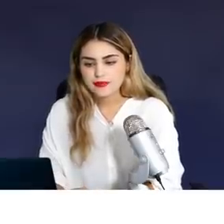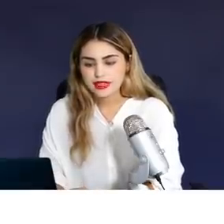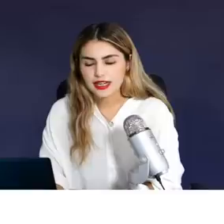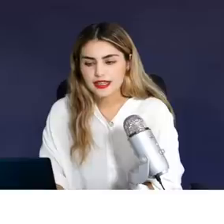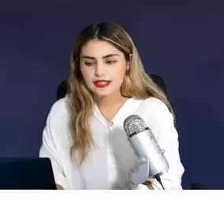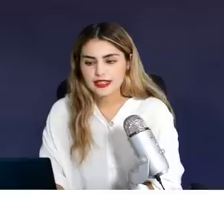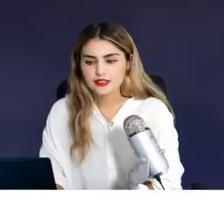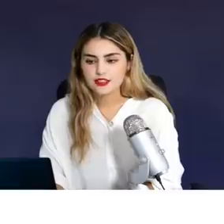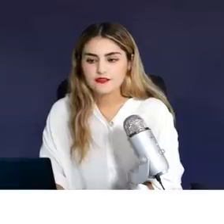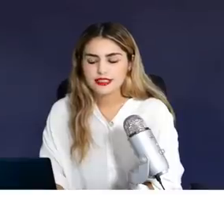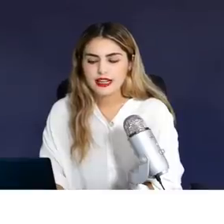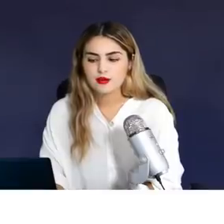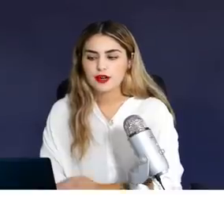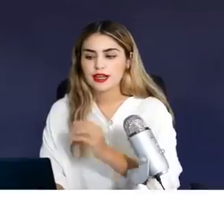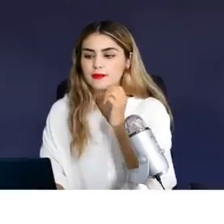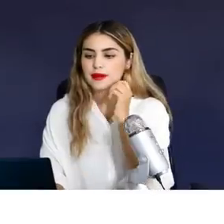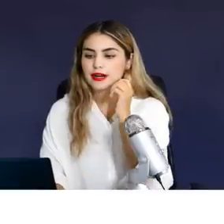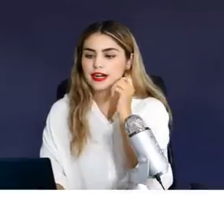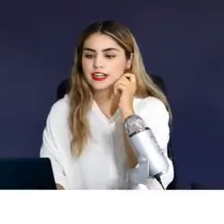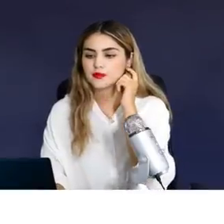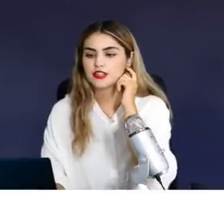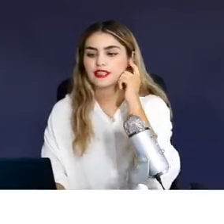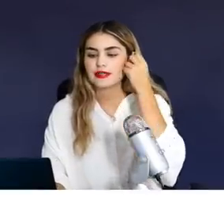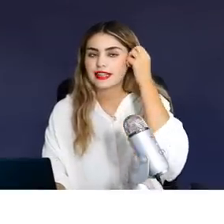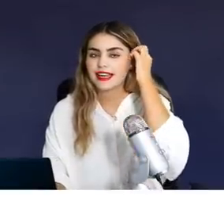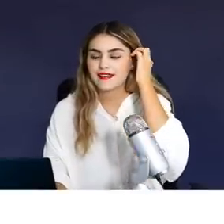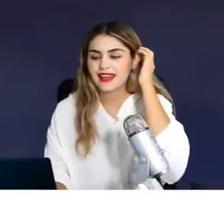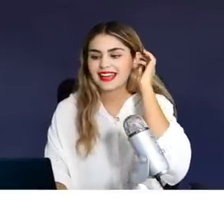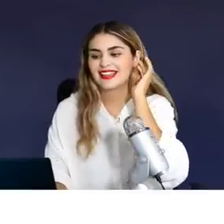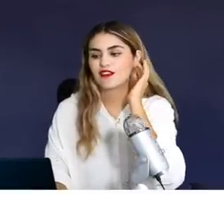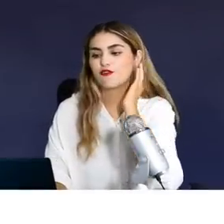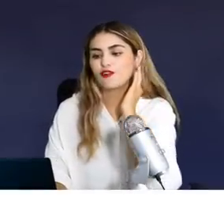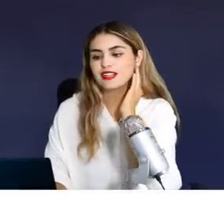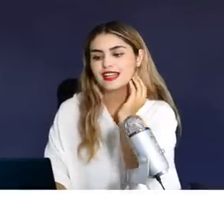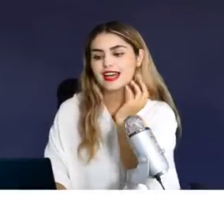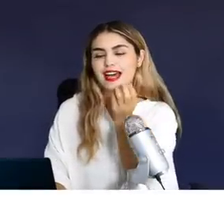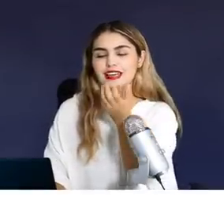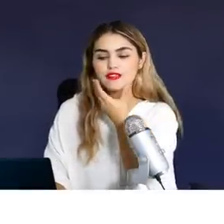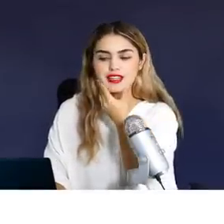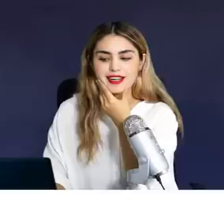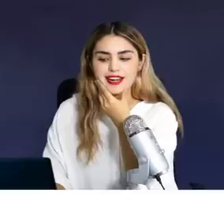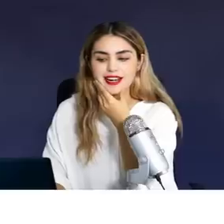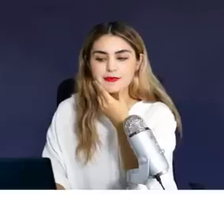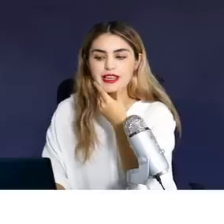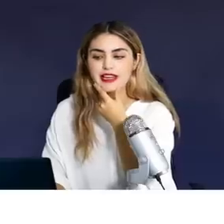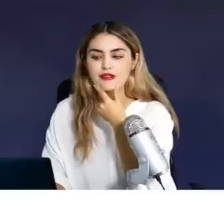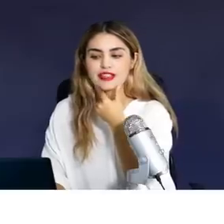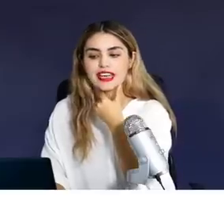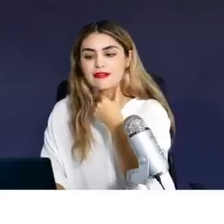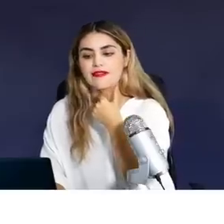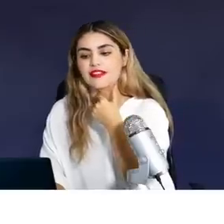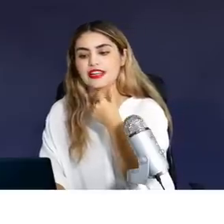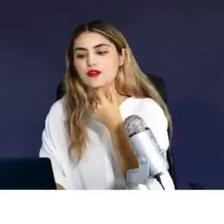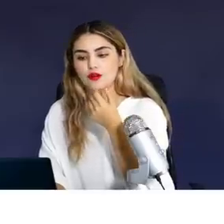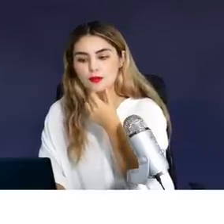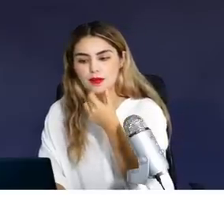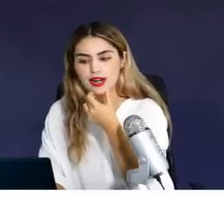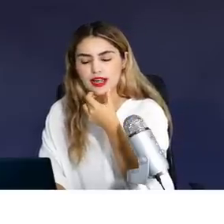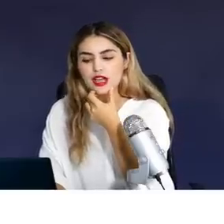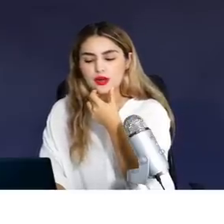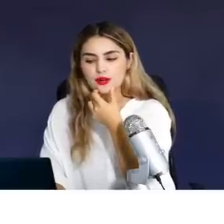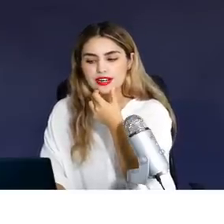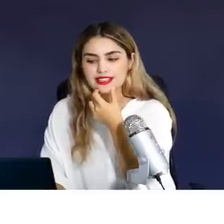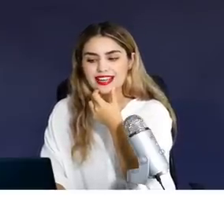cree que la declaración del fiscal William Barr expone fuertemente a la DEA y le da fuerza a aquellos generales mexicanos que hablan de ya no